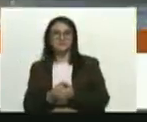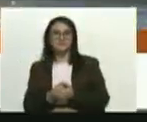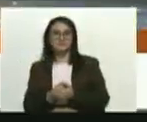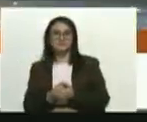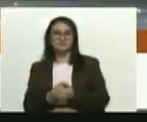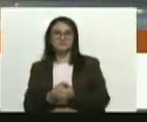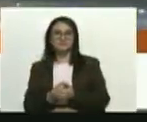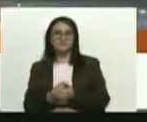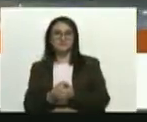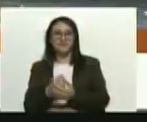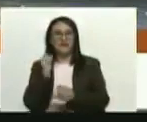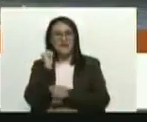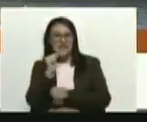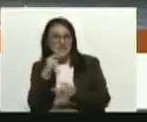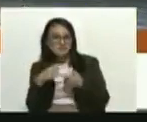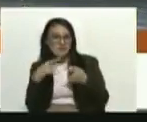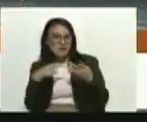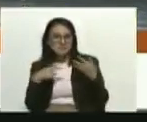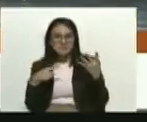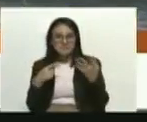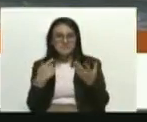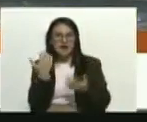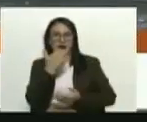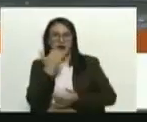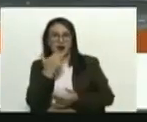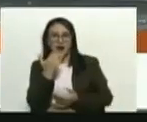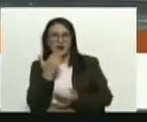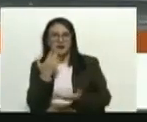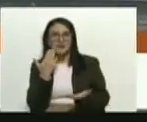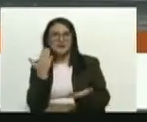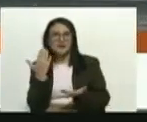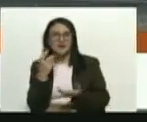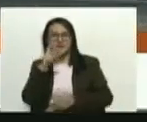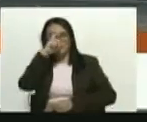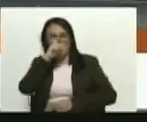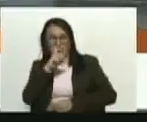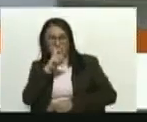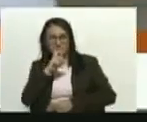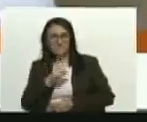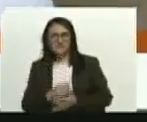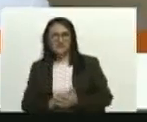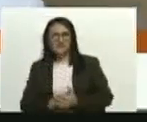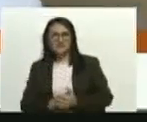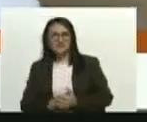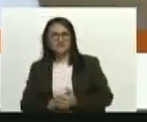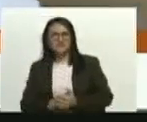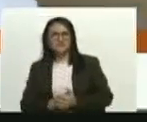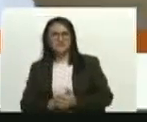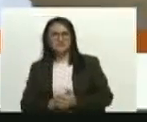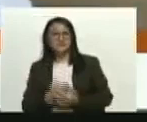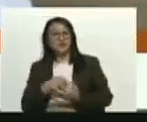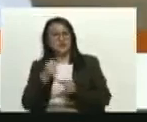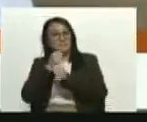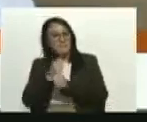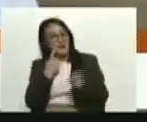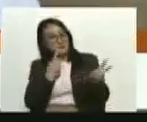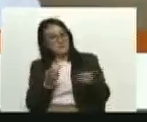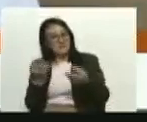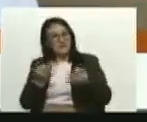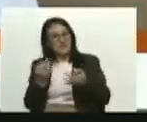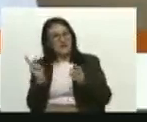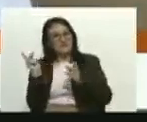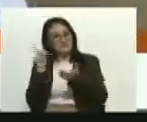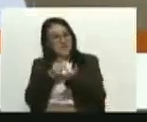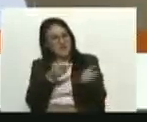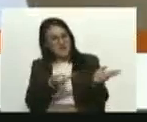ambición, crimen y, vamos a decir, venganza. Os espero, de verdad, que